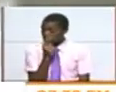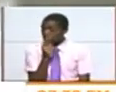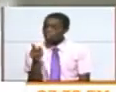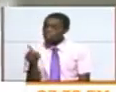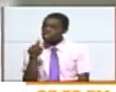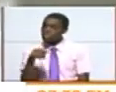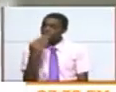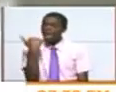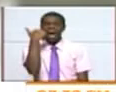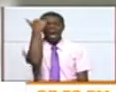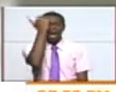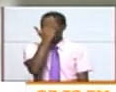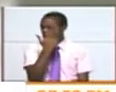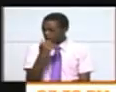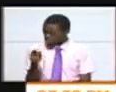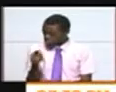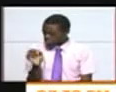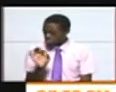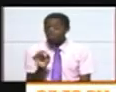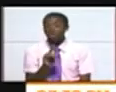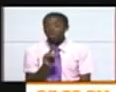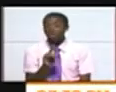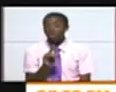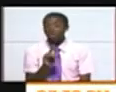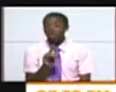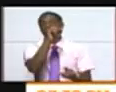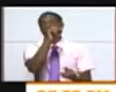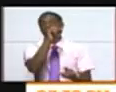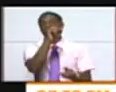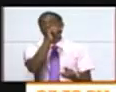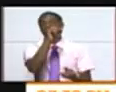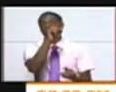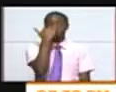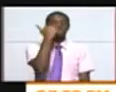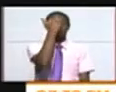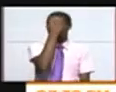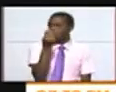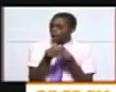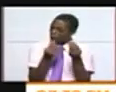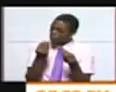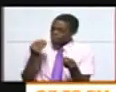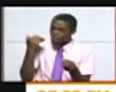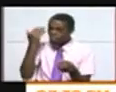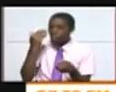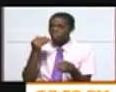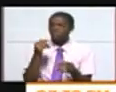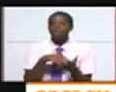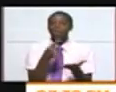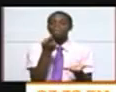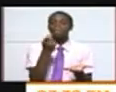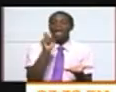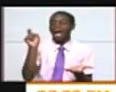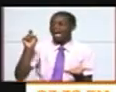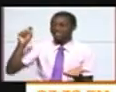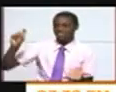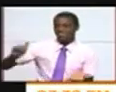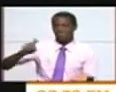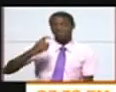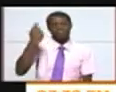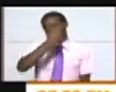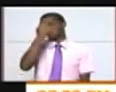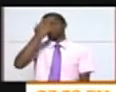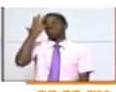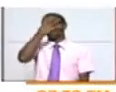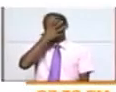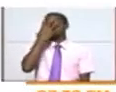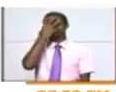cara. Ah, la sí, ¿o no? La pintó. ¿Cómo te la pintó? Con un spray. ¿Con un spray? ¿Y qué